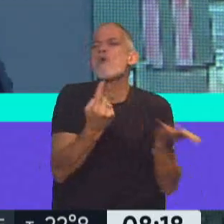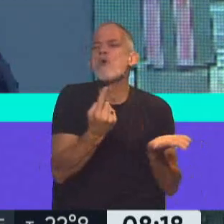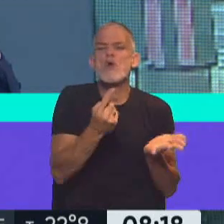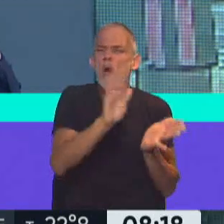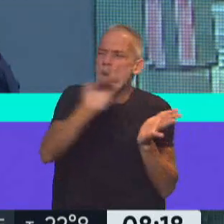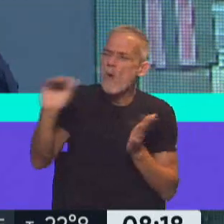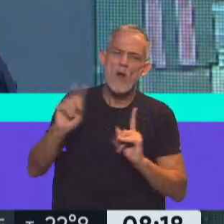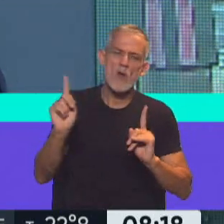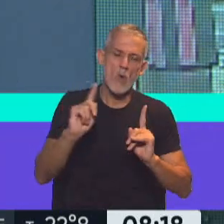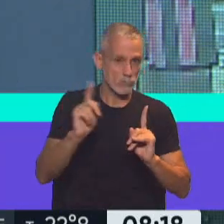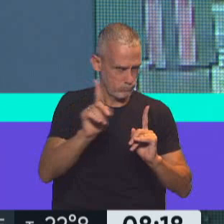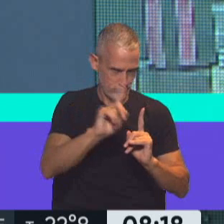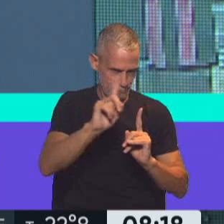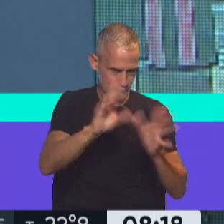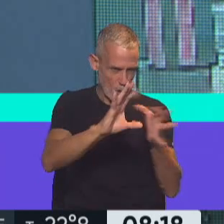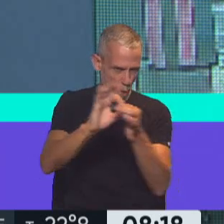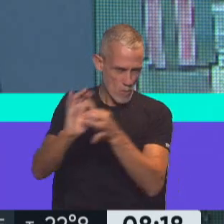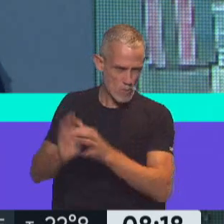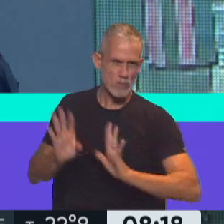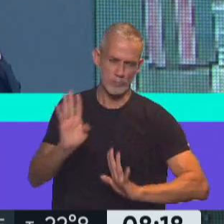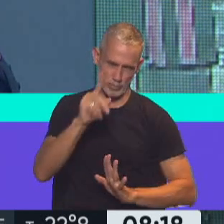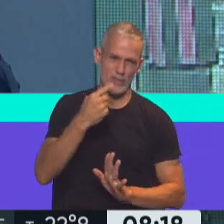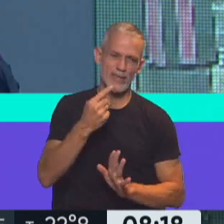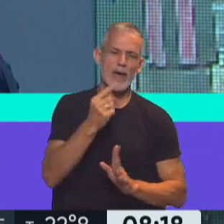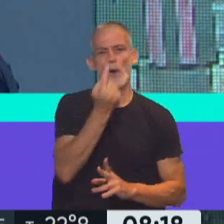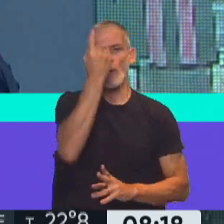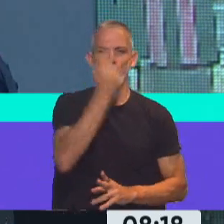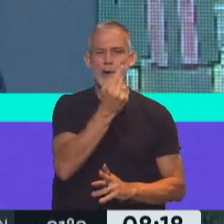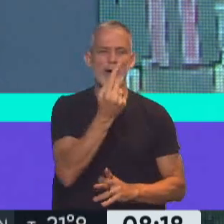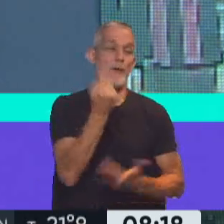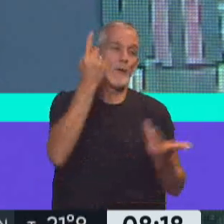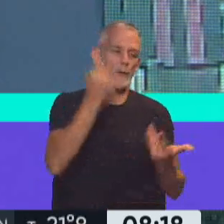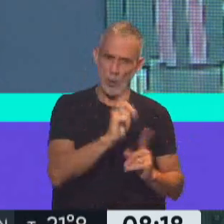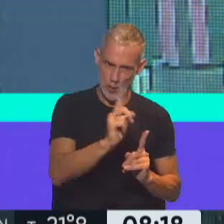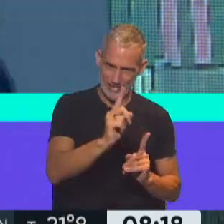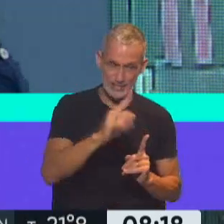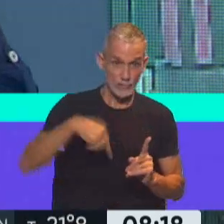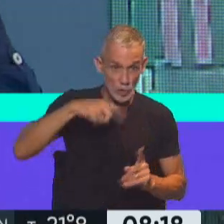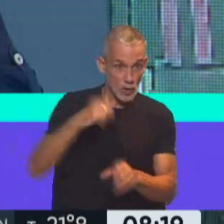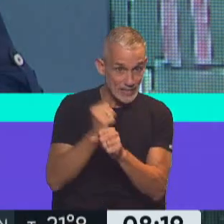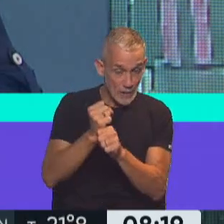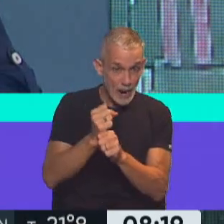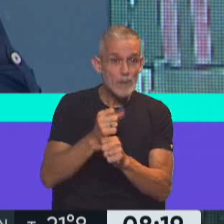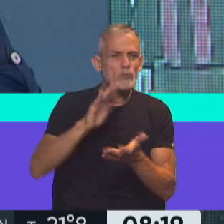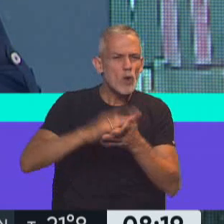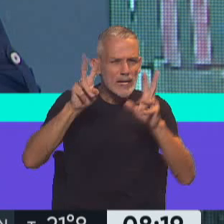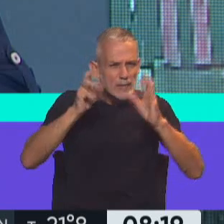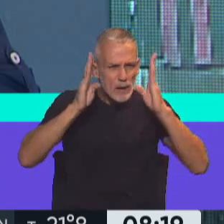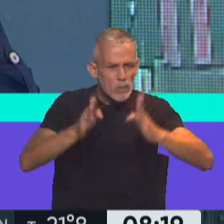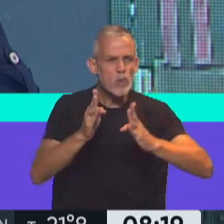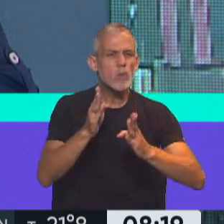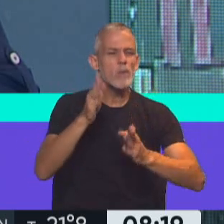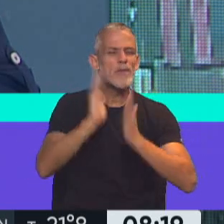está aislado de otros temas. Claro. Cuando se insiste en que no es un hecho aislado, digo, quienes trabajamos en violencia de